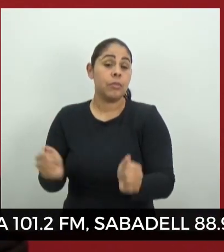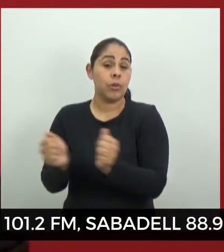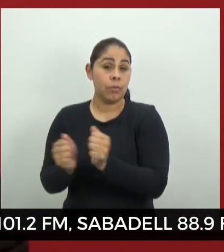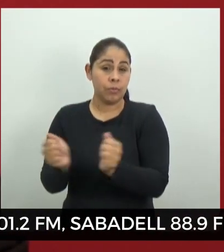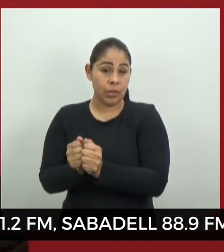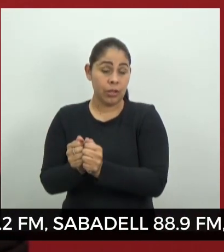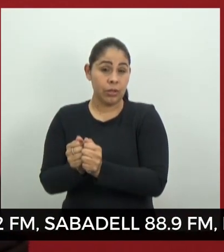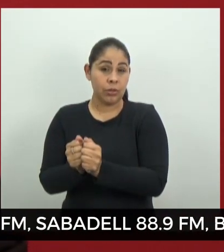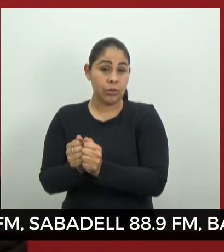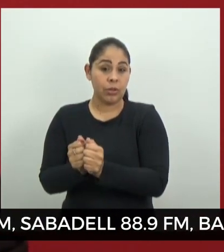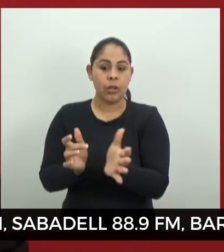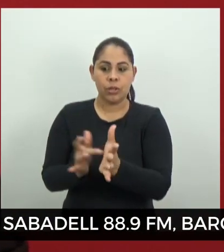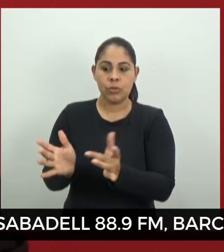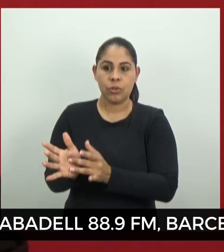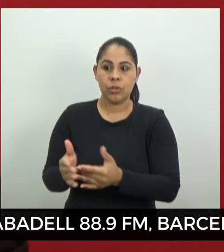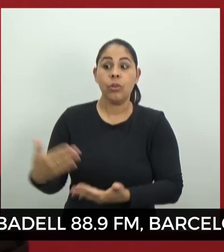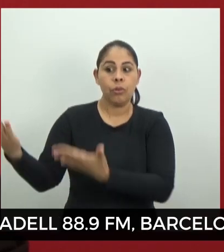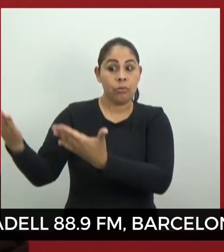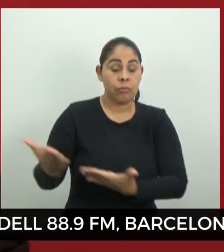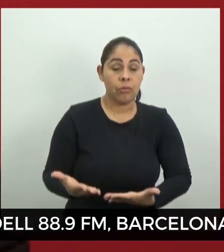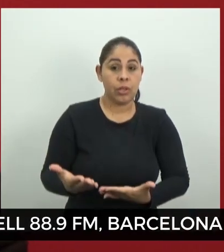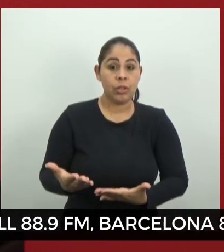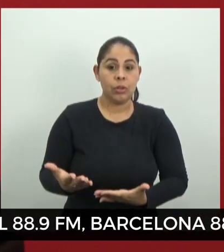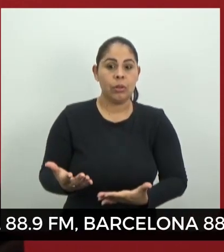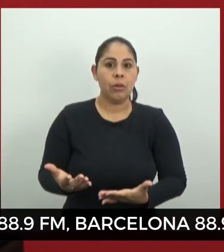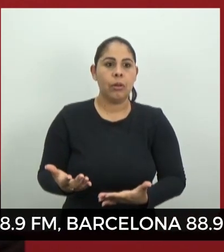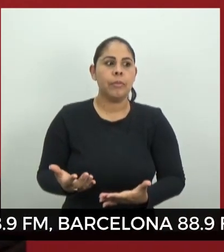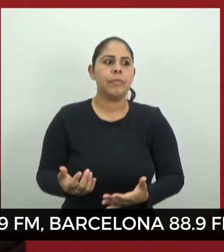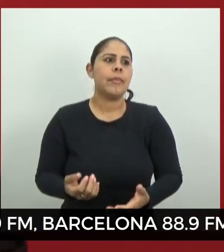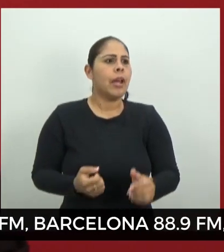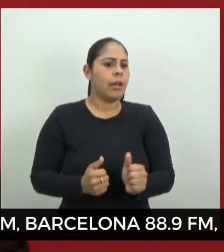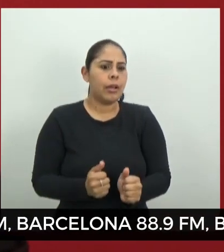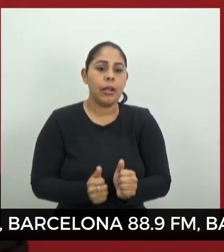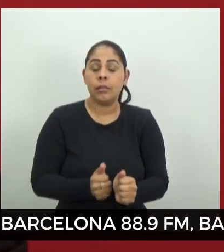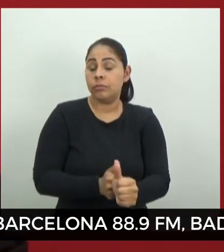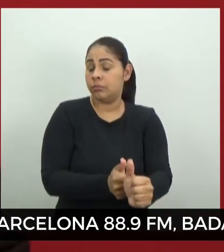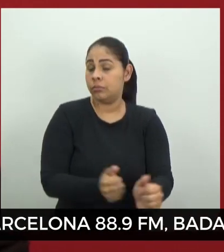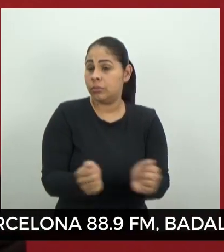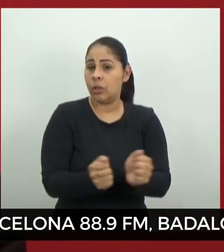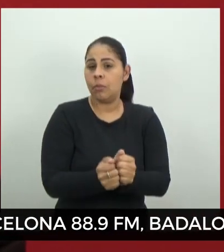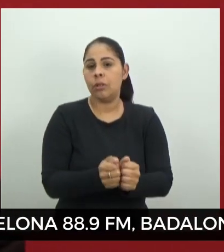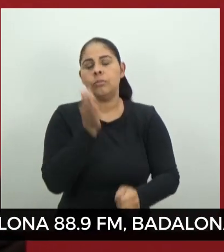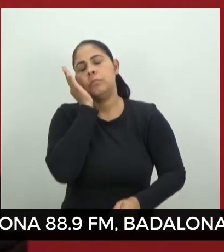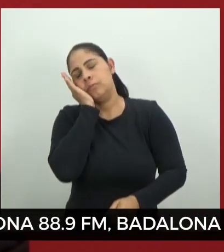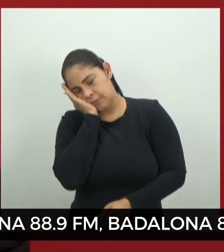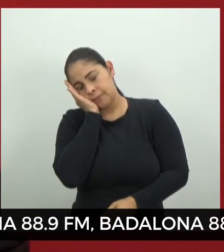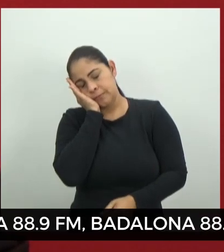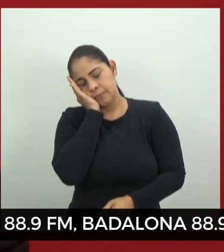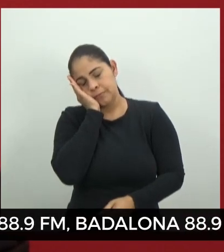quedó durmiendo. Pero es comprensible. ¿Por qué? Porque hasta